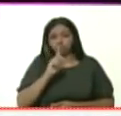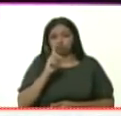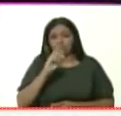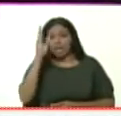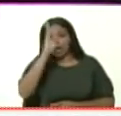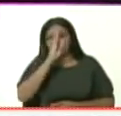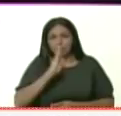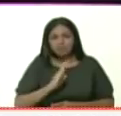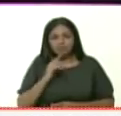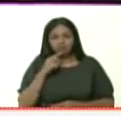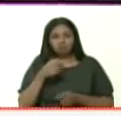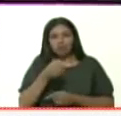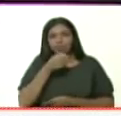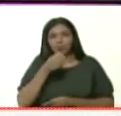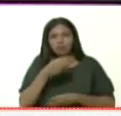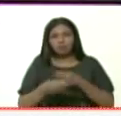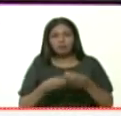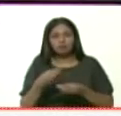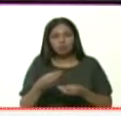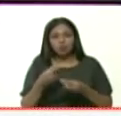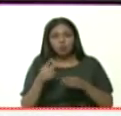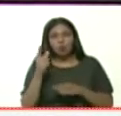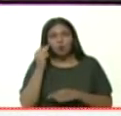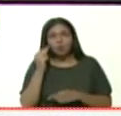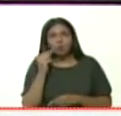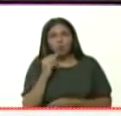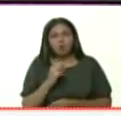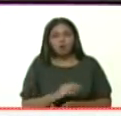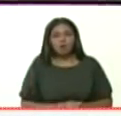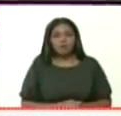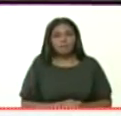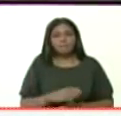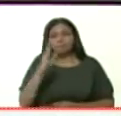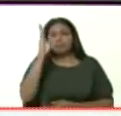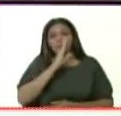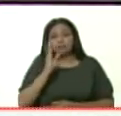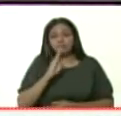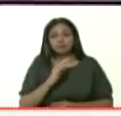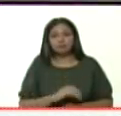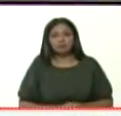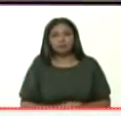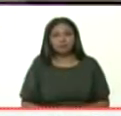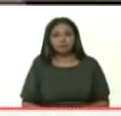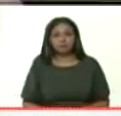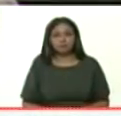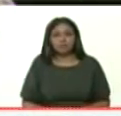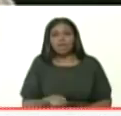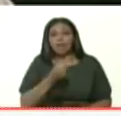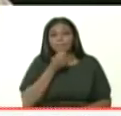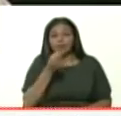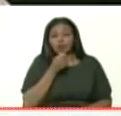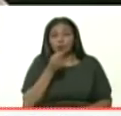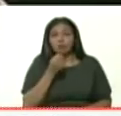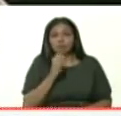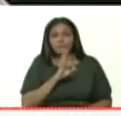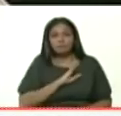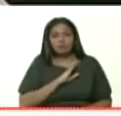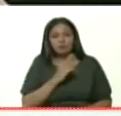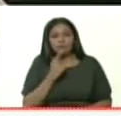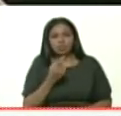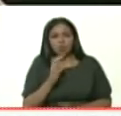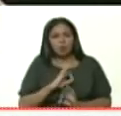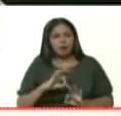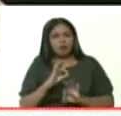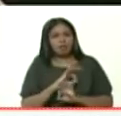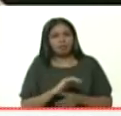Brasil sacaron una entrevista que me hizo una periodista de Folha de São Paulo. Y la periodista, que personalmente no me dijo